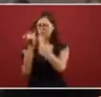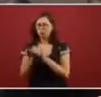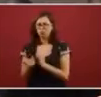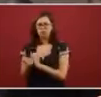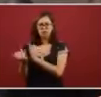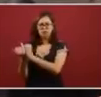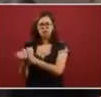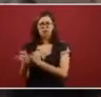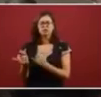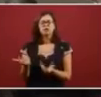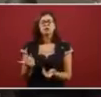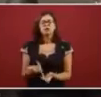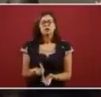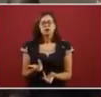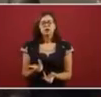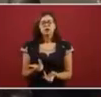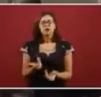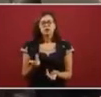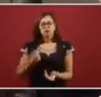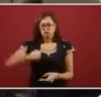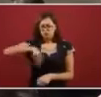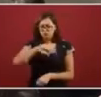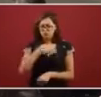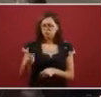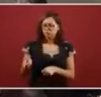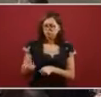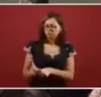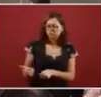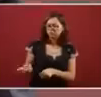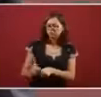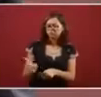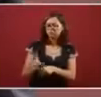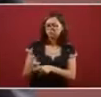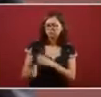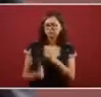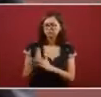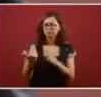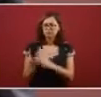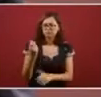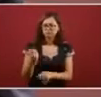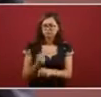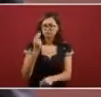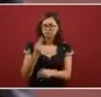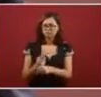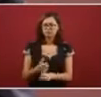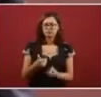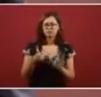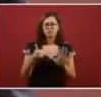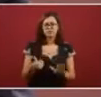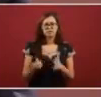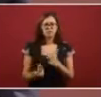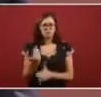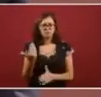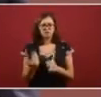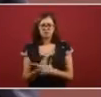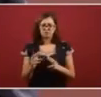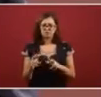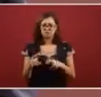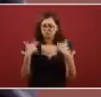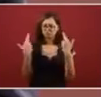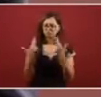Esto que hacemos nosotros todos los días de reunirnos desde las 6 de la mañana,